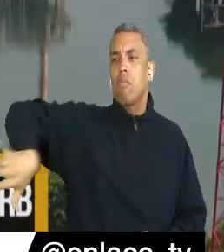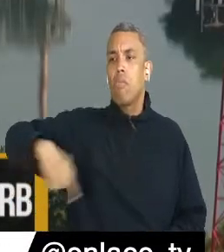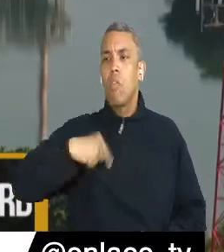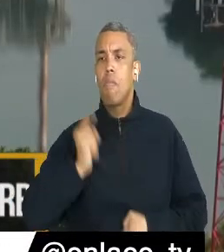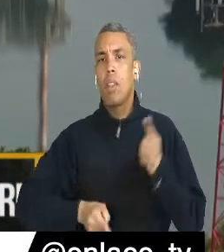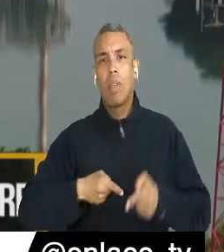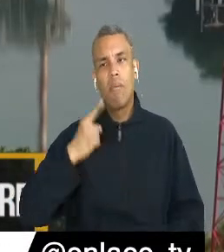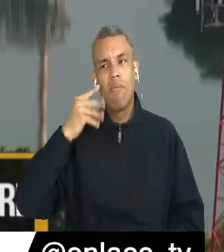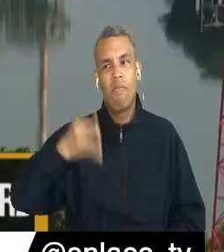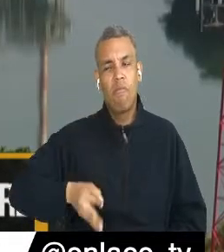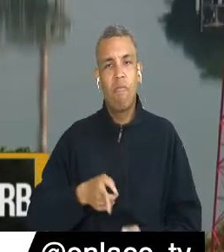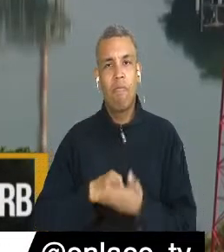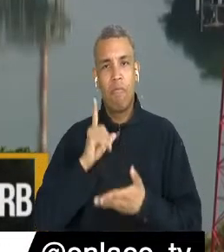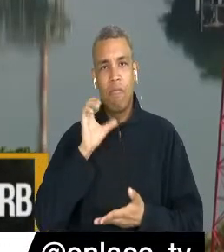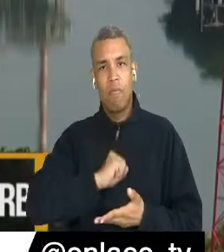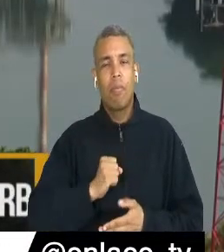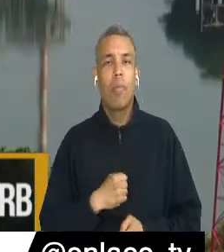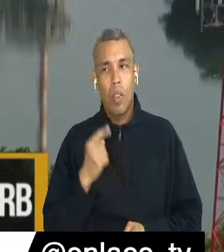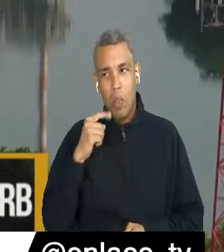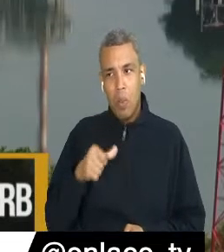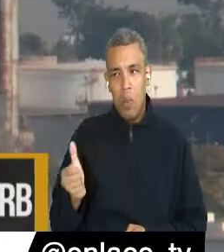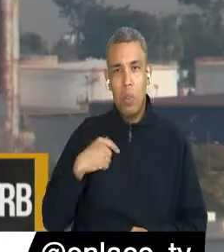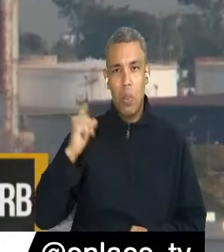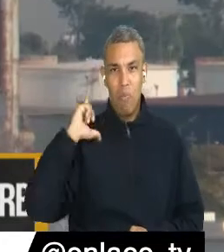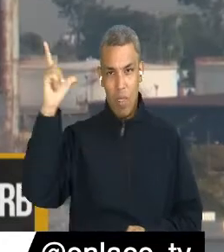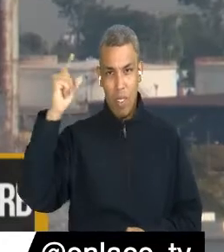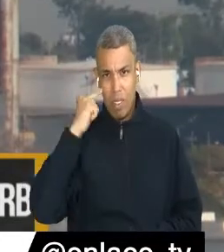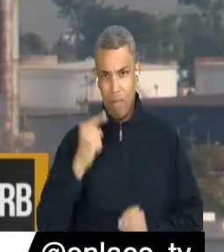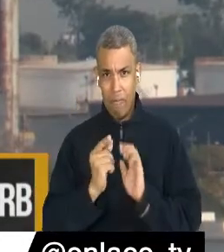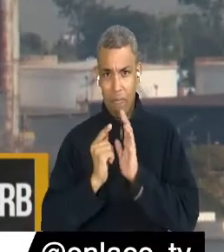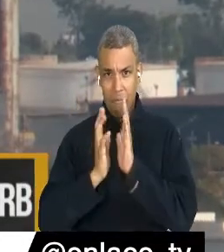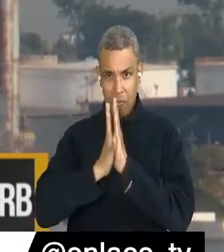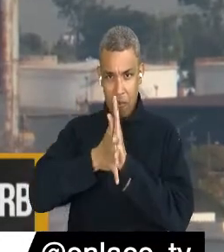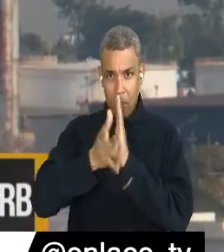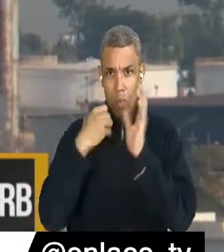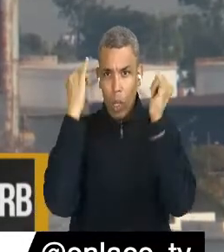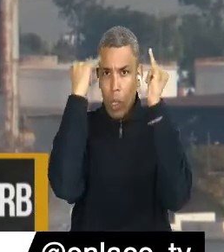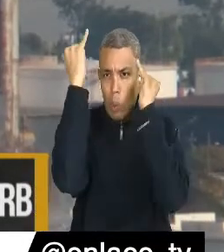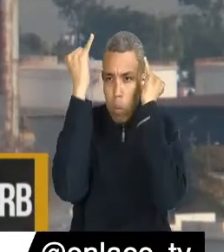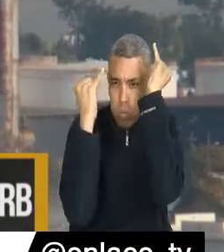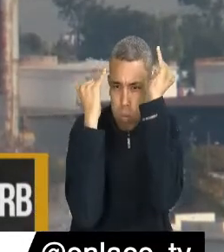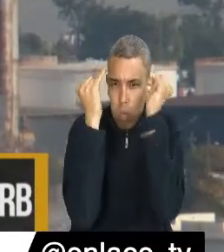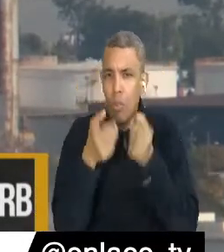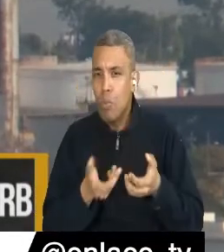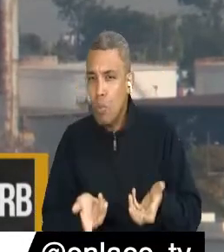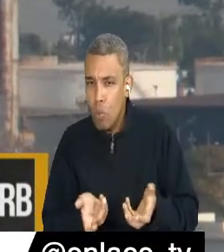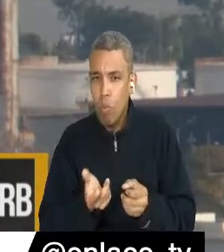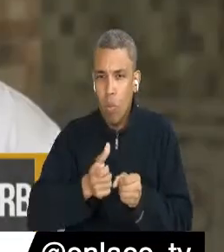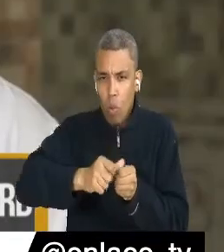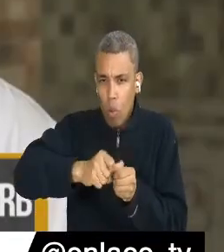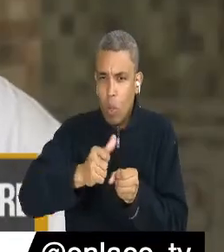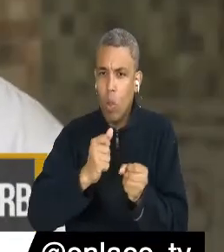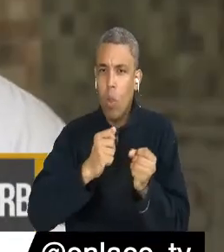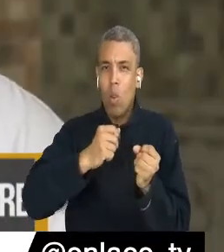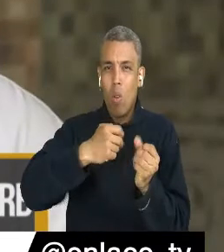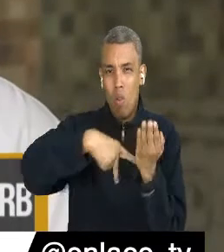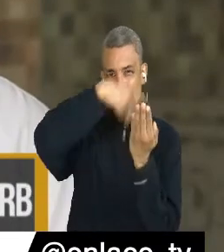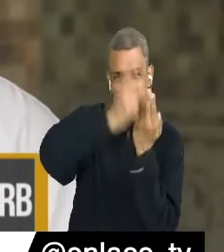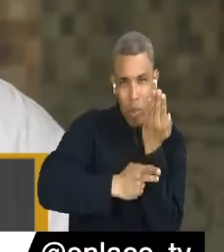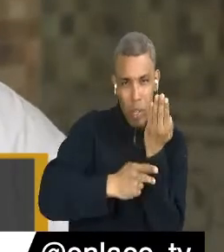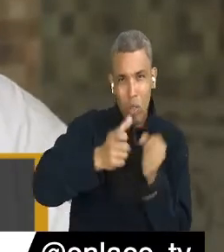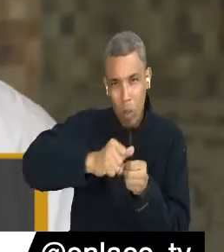situación obliga a la clase política a unirse para implementar estrategias que saquen adelante el PMRB. Barranca Bermeja es una sola y todos